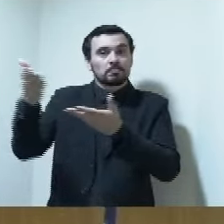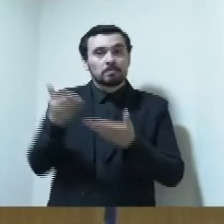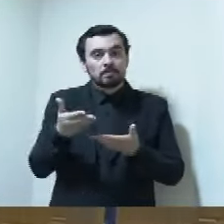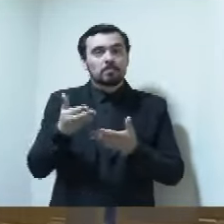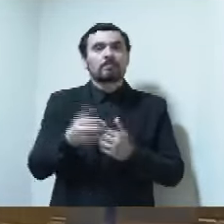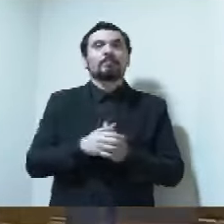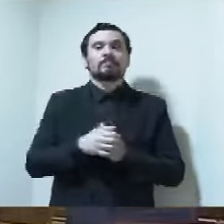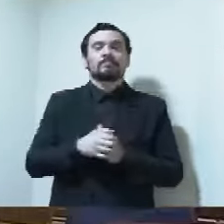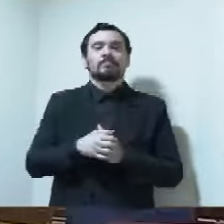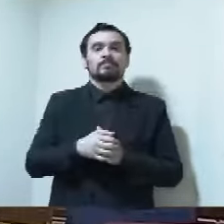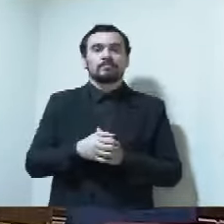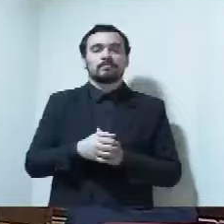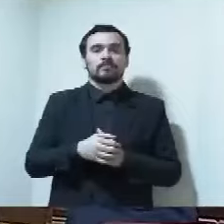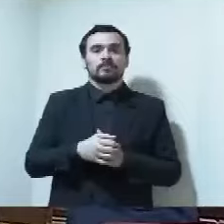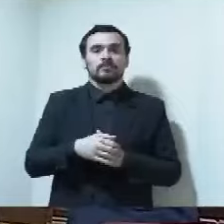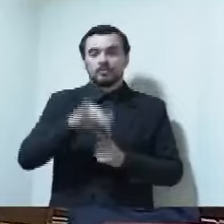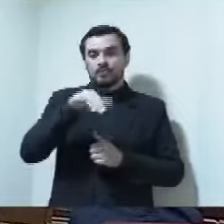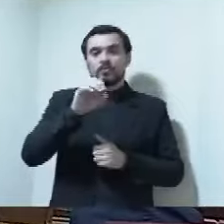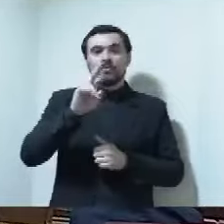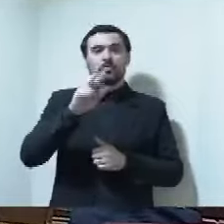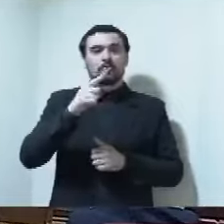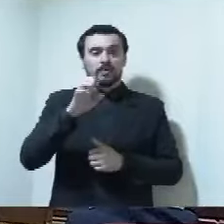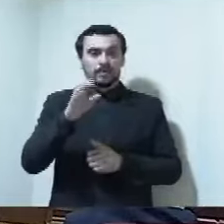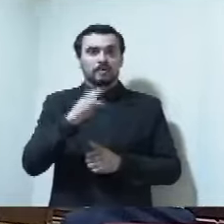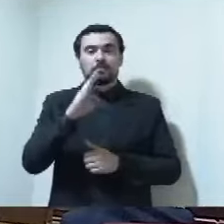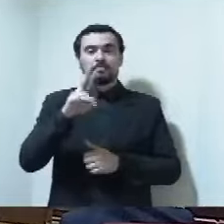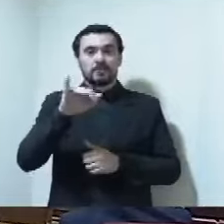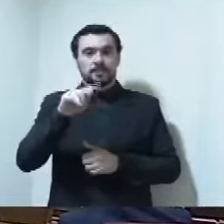bienvenida al gran Coqui Ruiz.